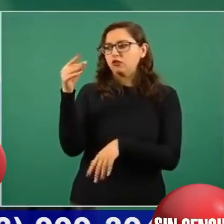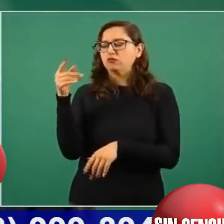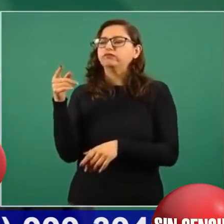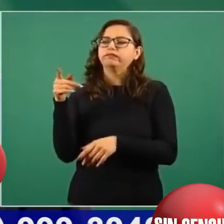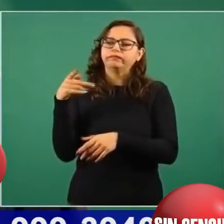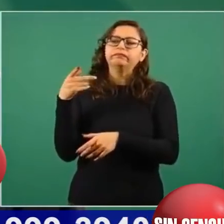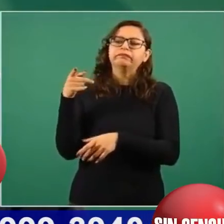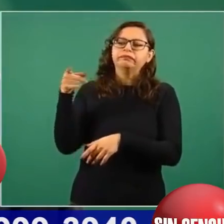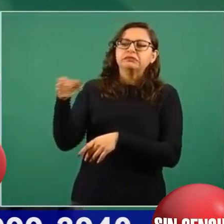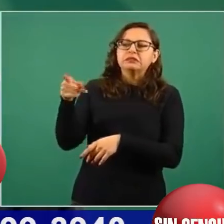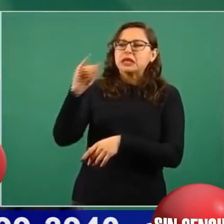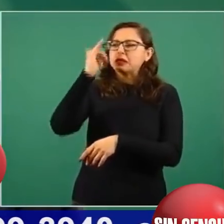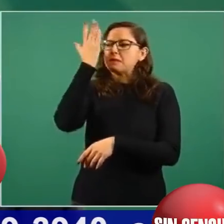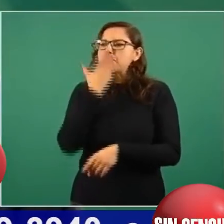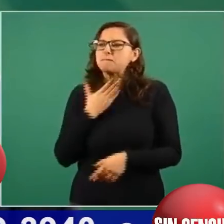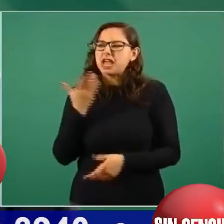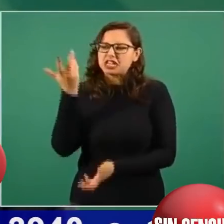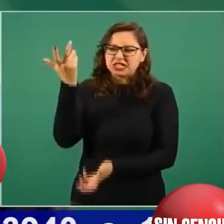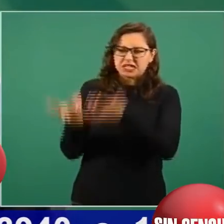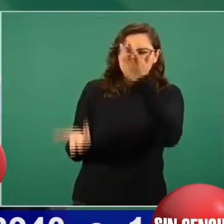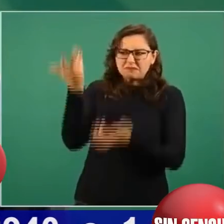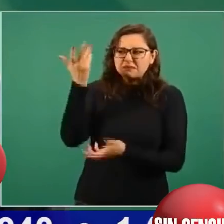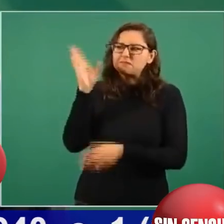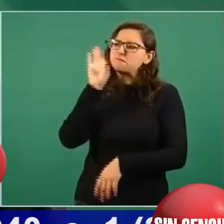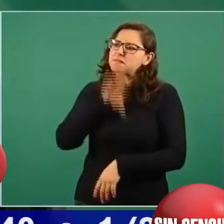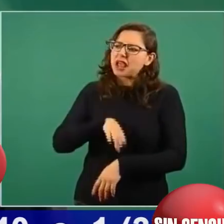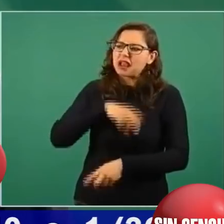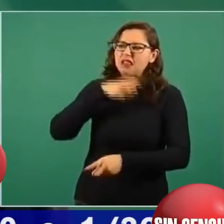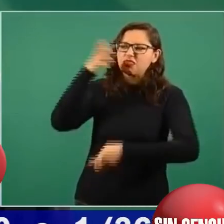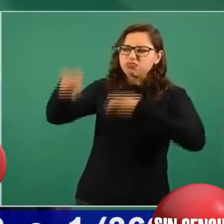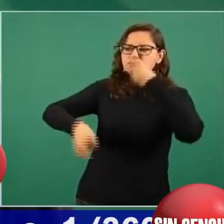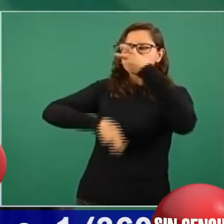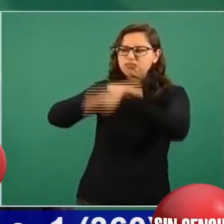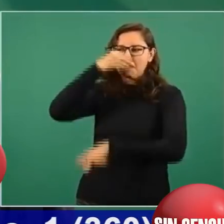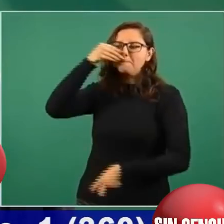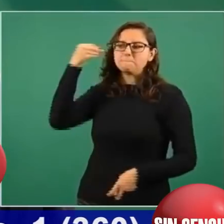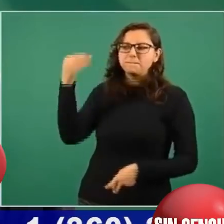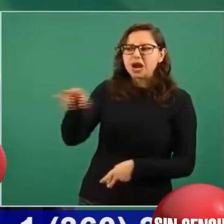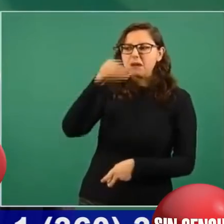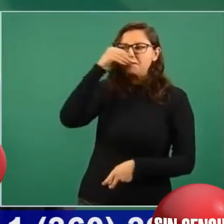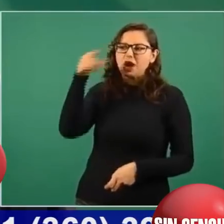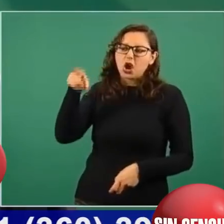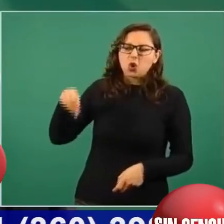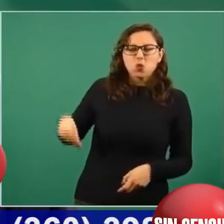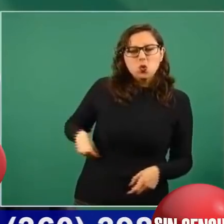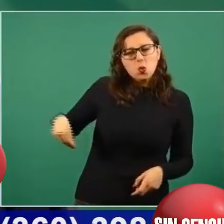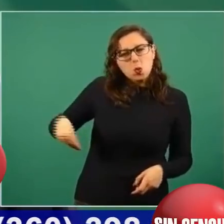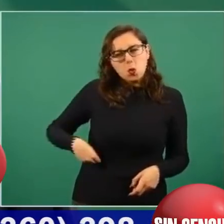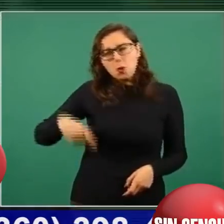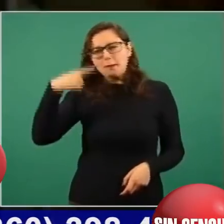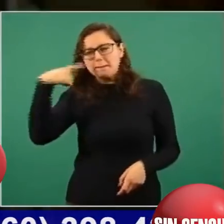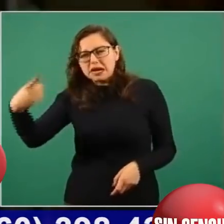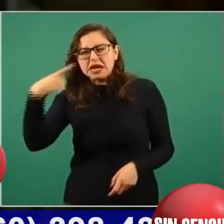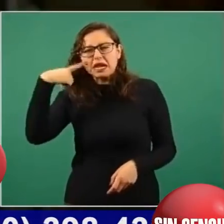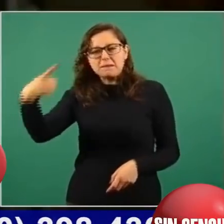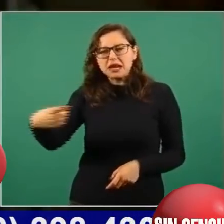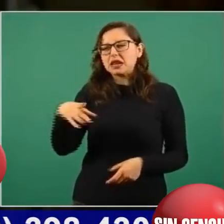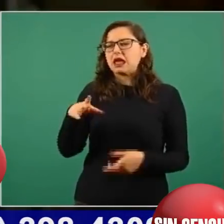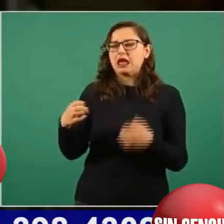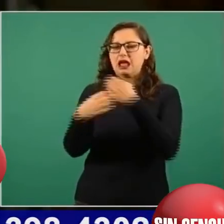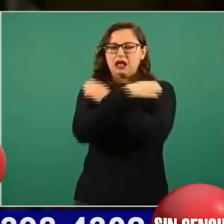a los maestros, culparlos del atraso educativo del país.